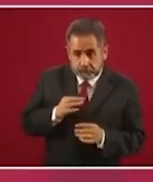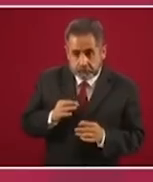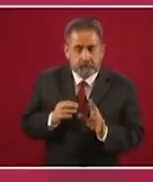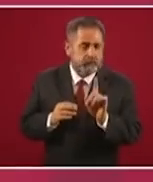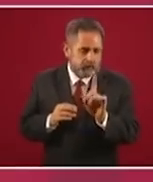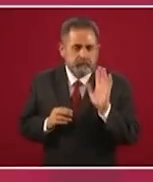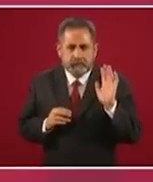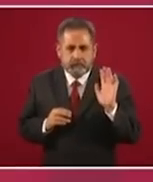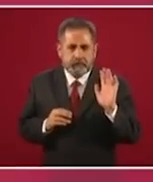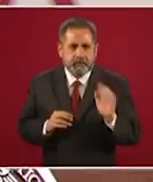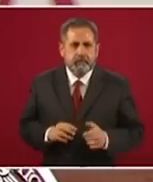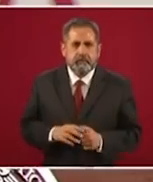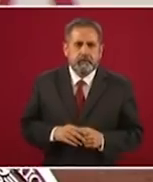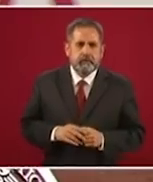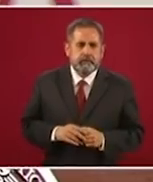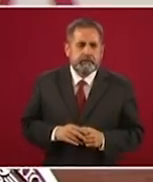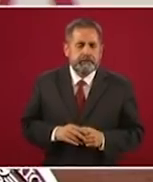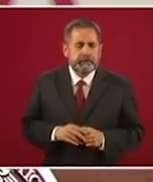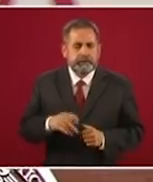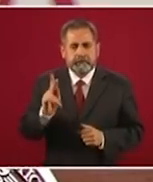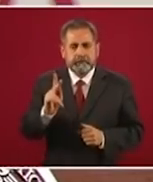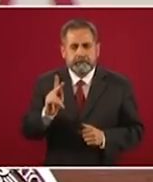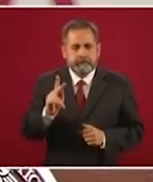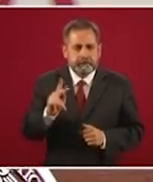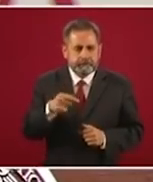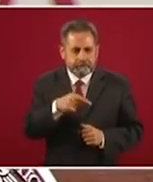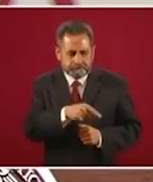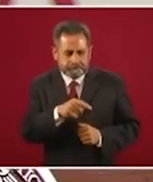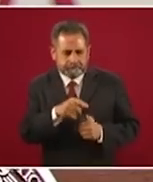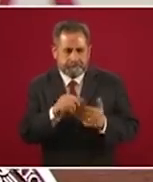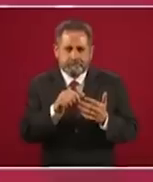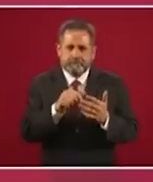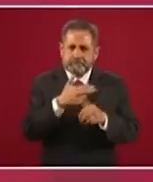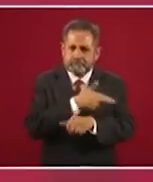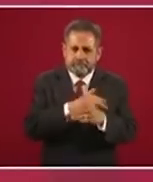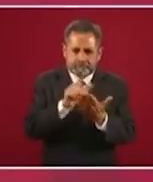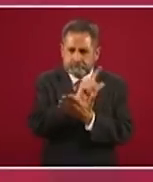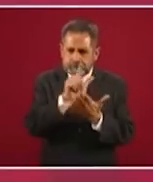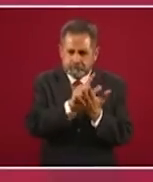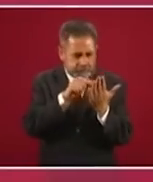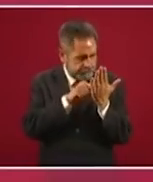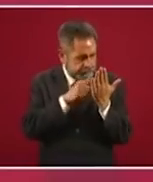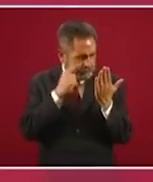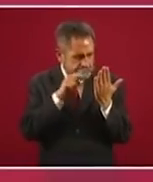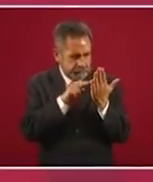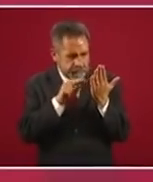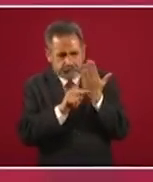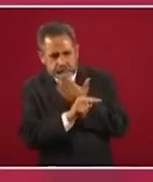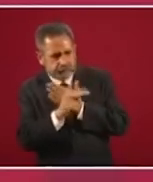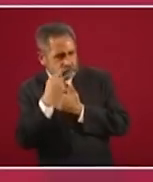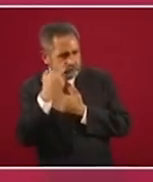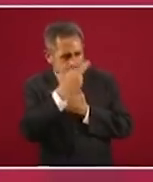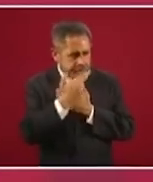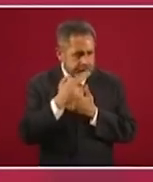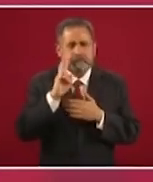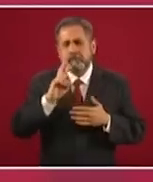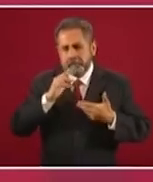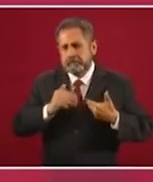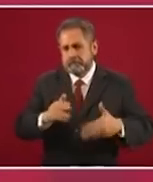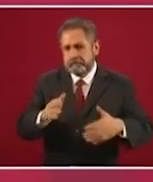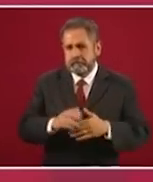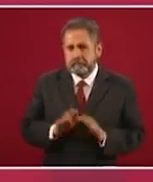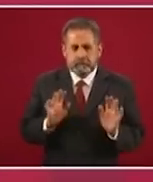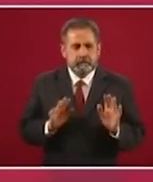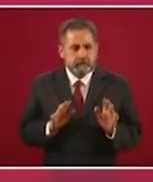no ha prescrito la acción, si podemos revisar, adelante,